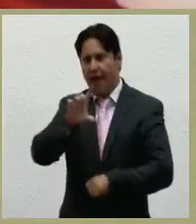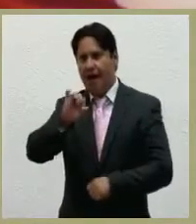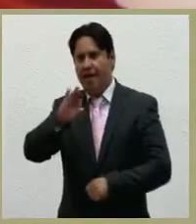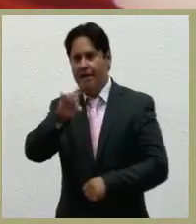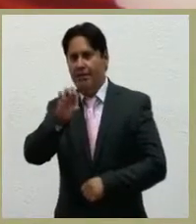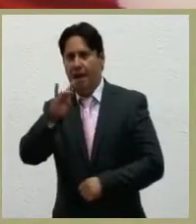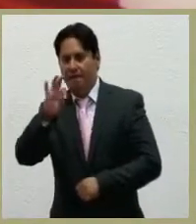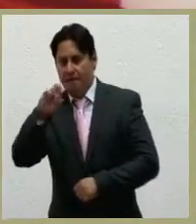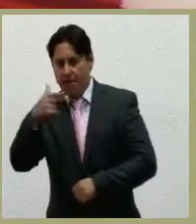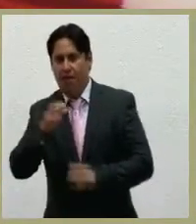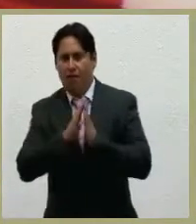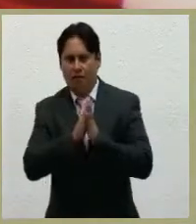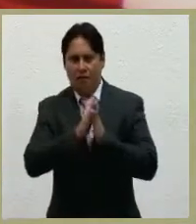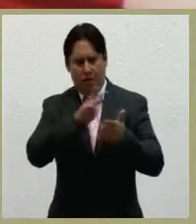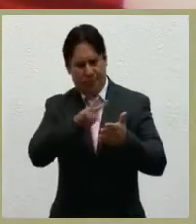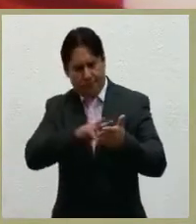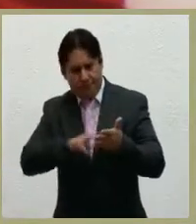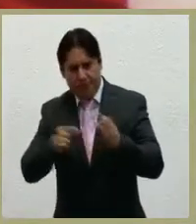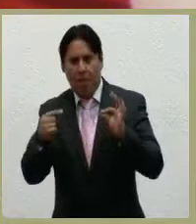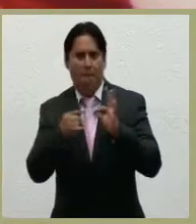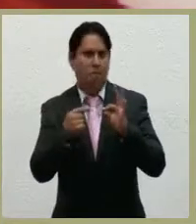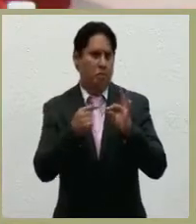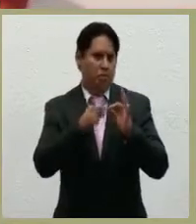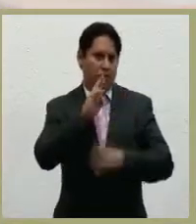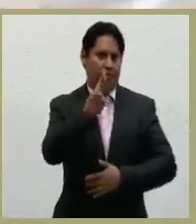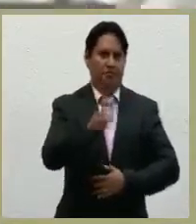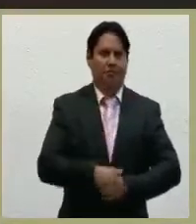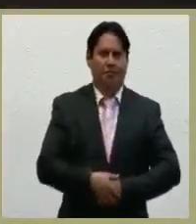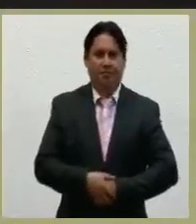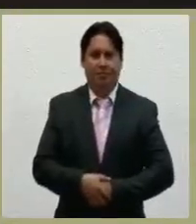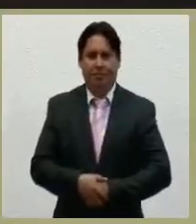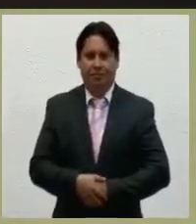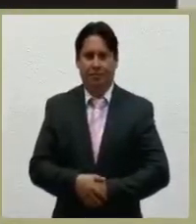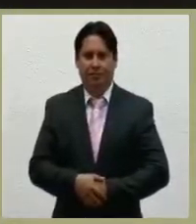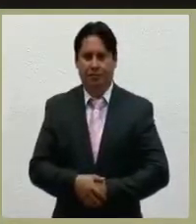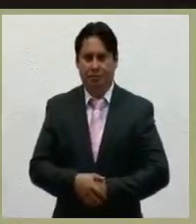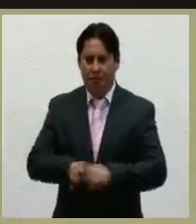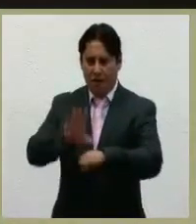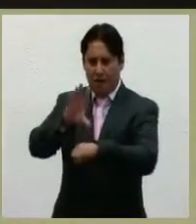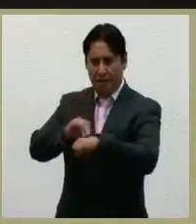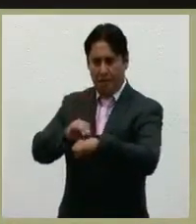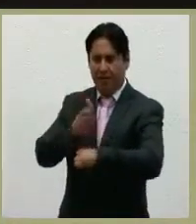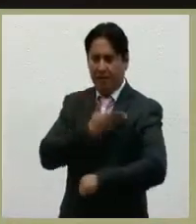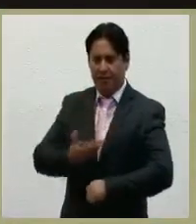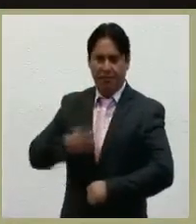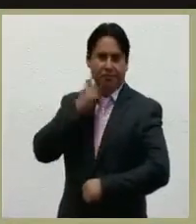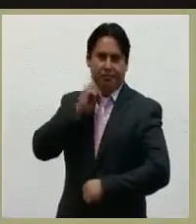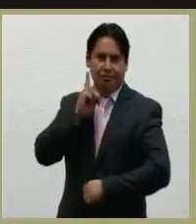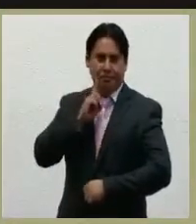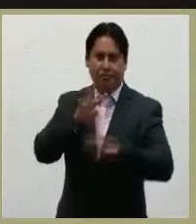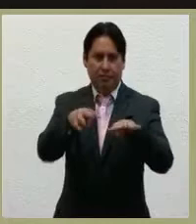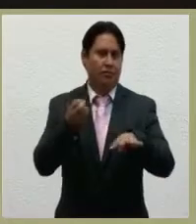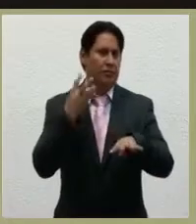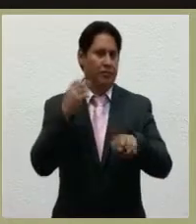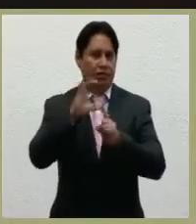Escobedo Morales dé lectura a los puntos resolutivos del dictamen. Con su permiso, diputada presidenta, honorable asamblea, a